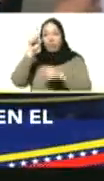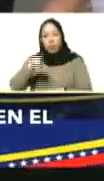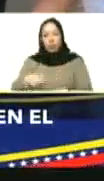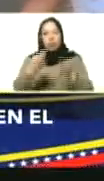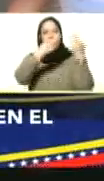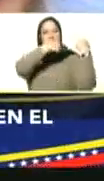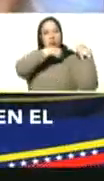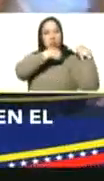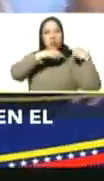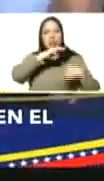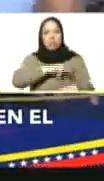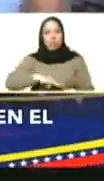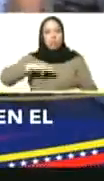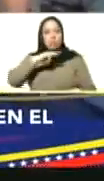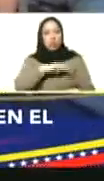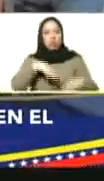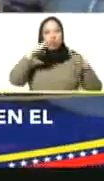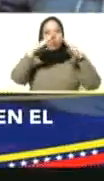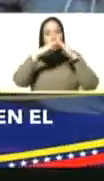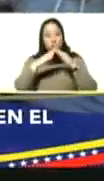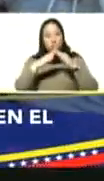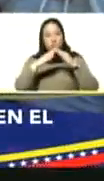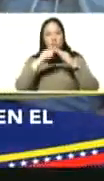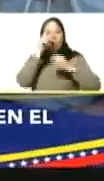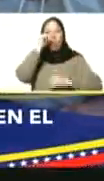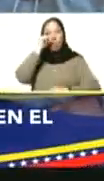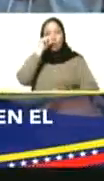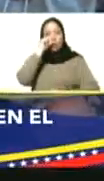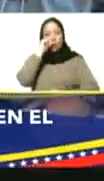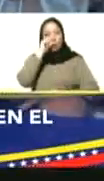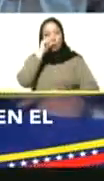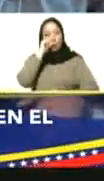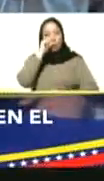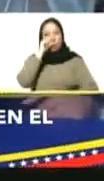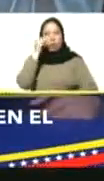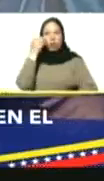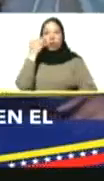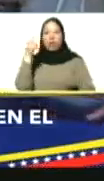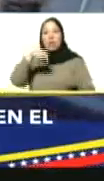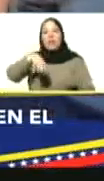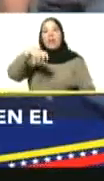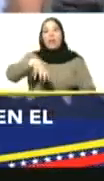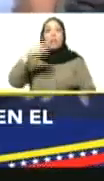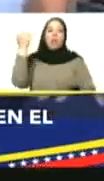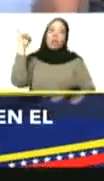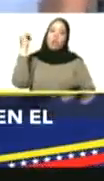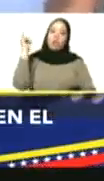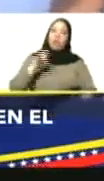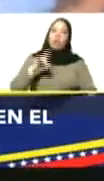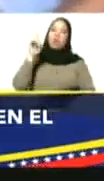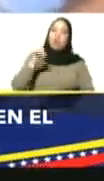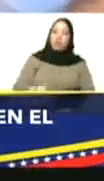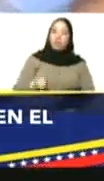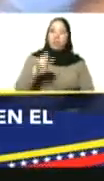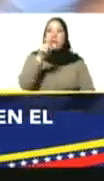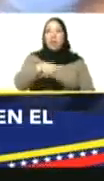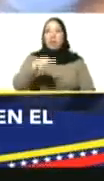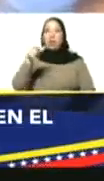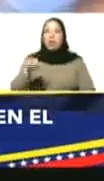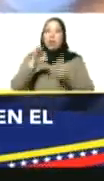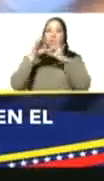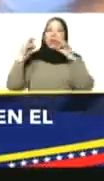de la Gran Misión Vivienda, Héctor Bastidas, representante regional, y bueno, y los grandes protagonistas, como